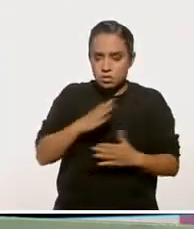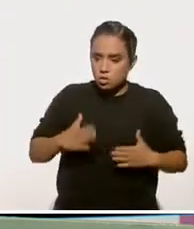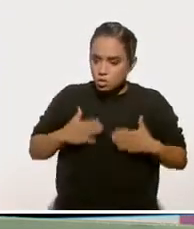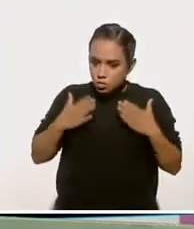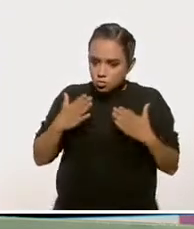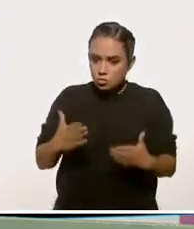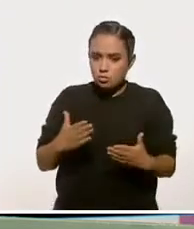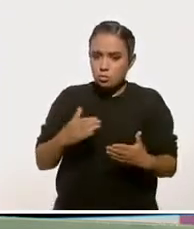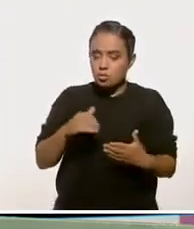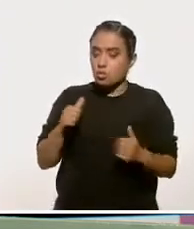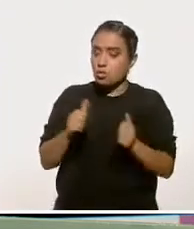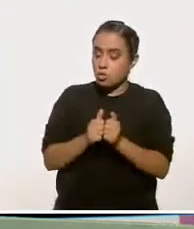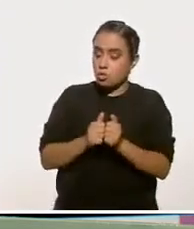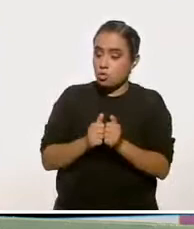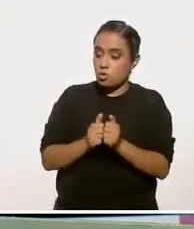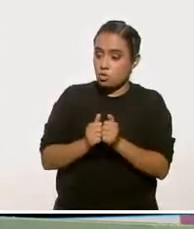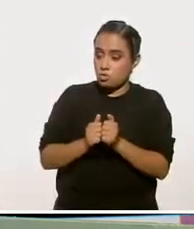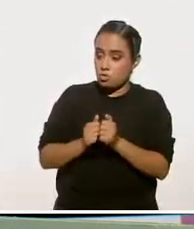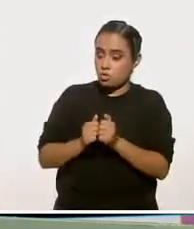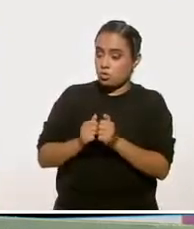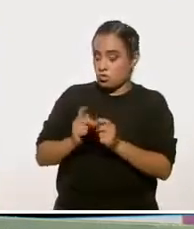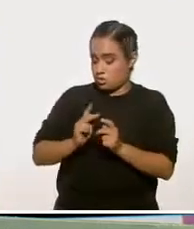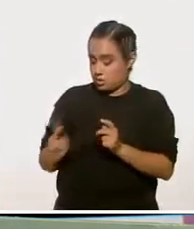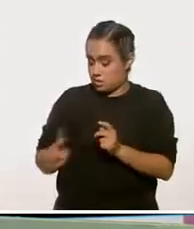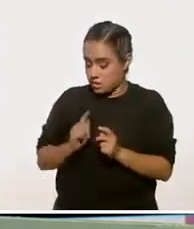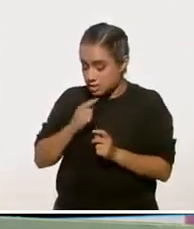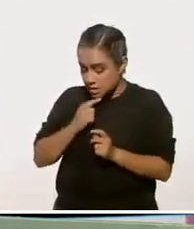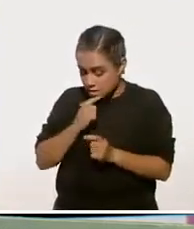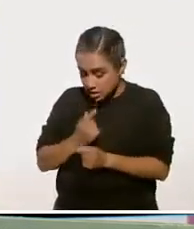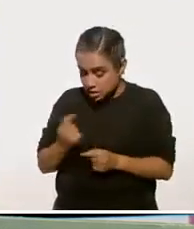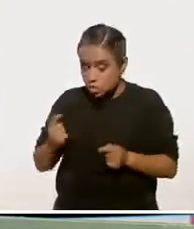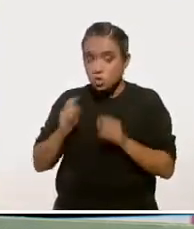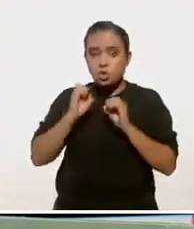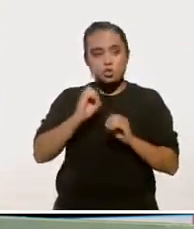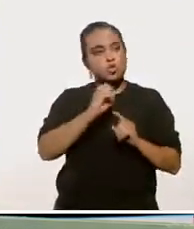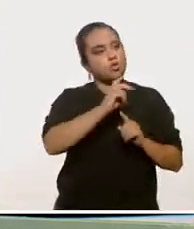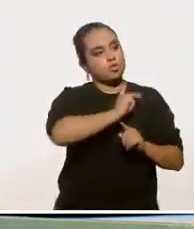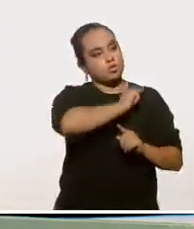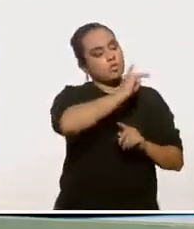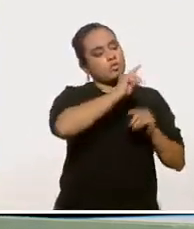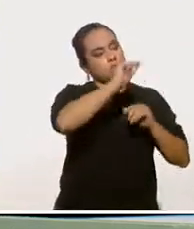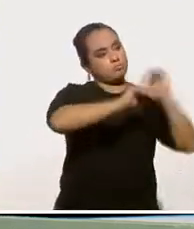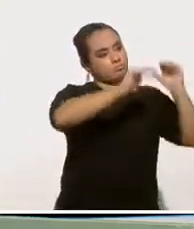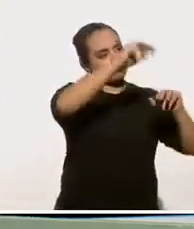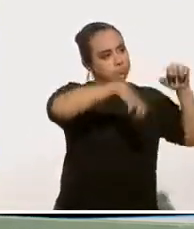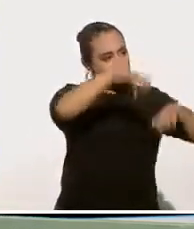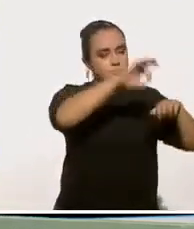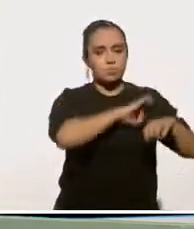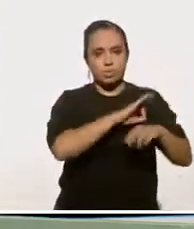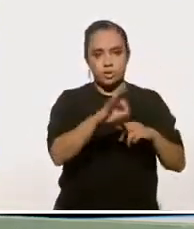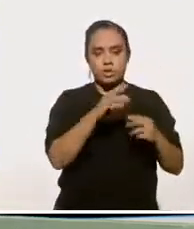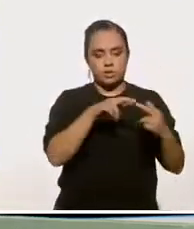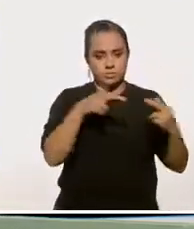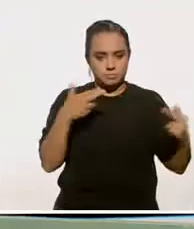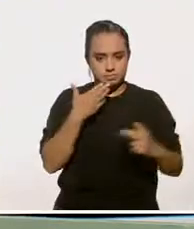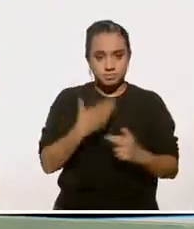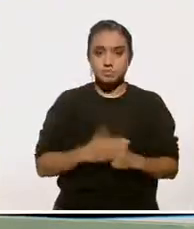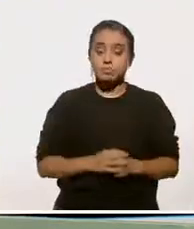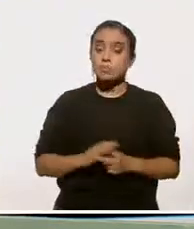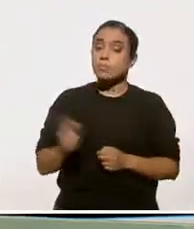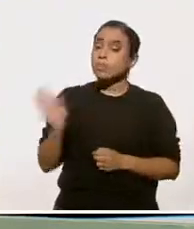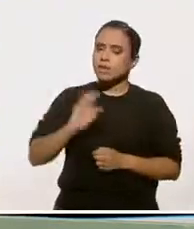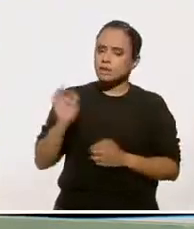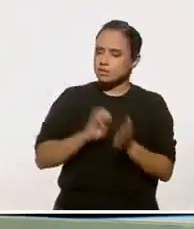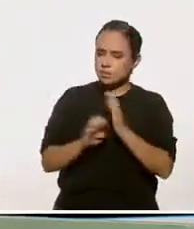confiables con sus pares y con los adultos y las adultas que puedan cuidarlos. O sea, si vemos que en alguno de esos puntos ellos